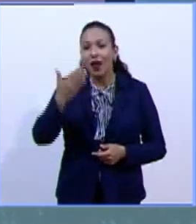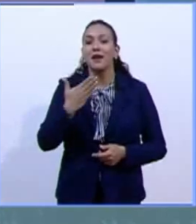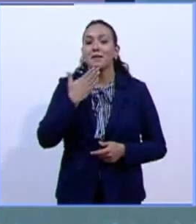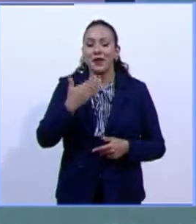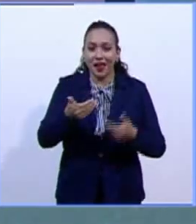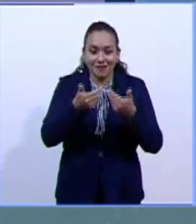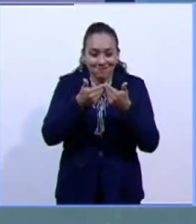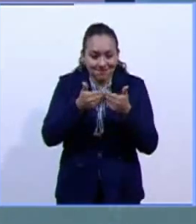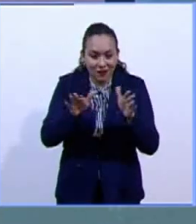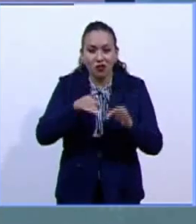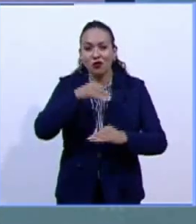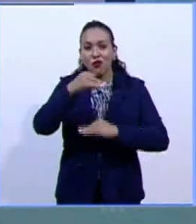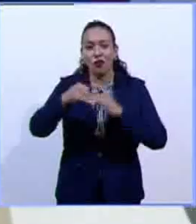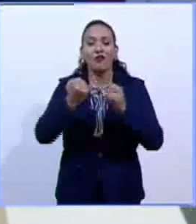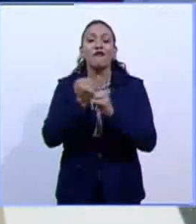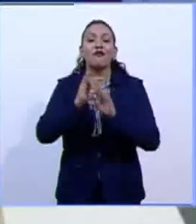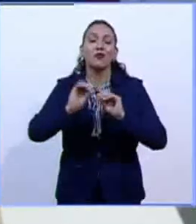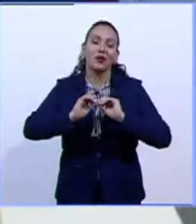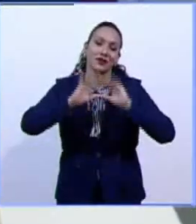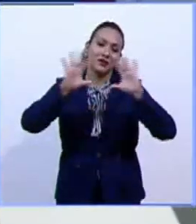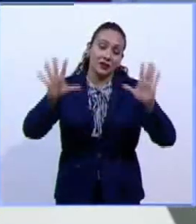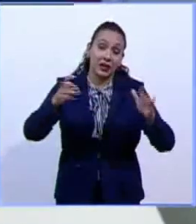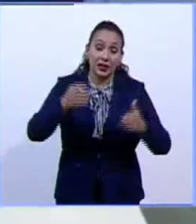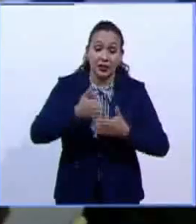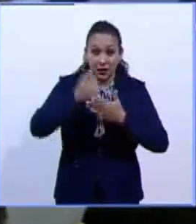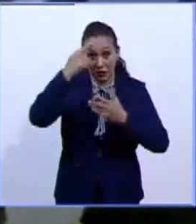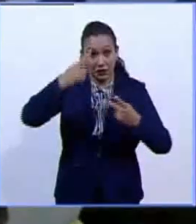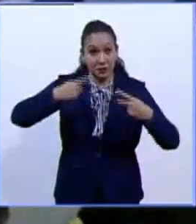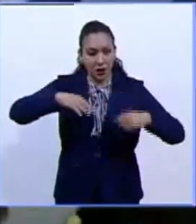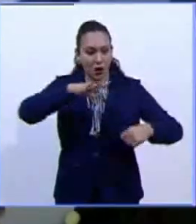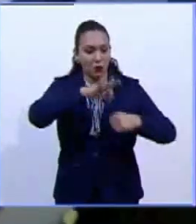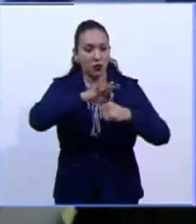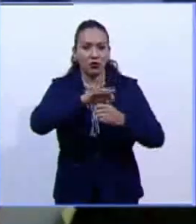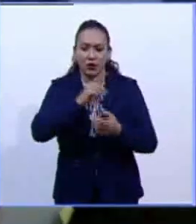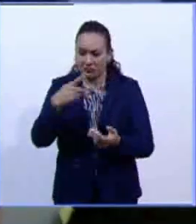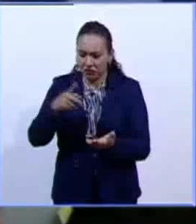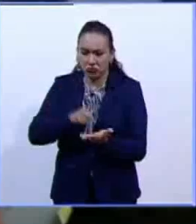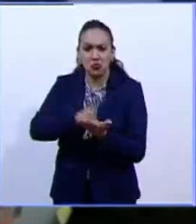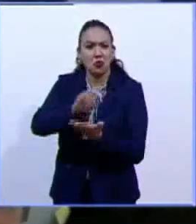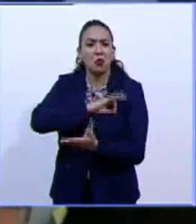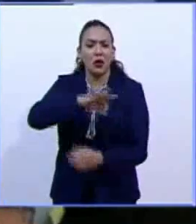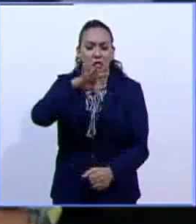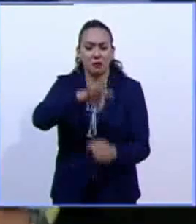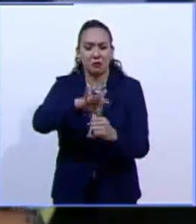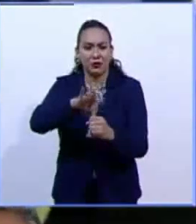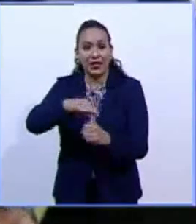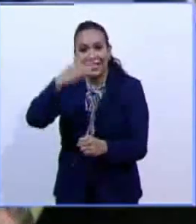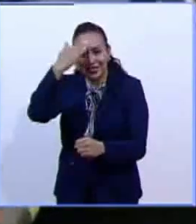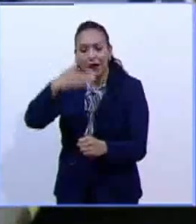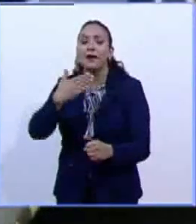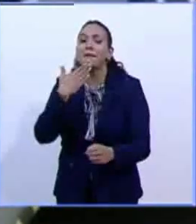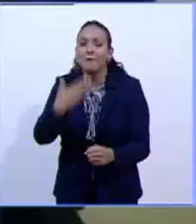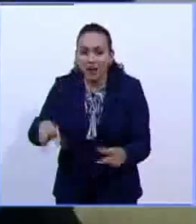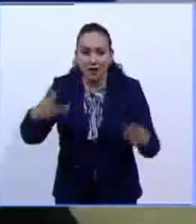electoral al permitir que los electores ejerzan su derecho al voto con pleno conocimiento de las opciones disponibles. Se garantiza